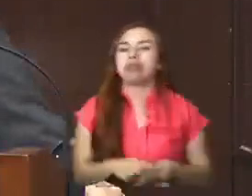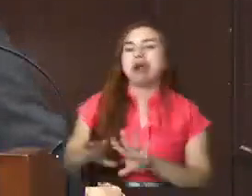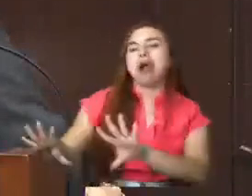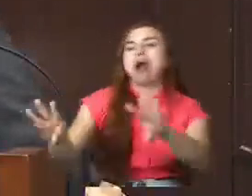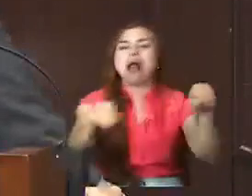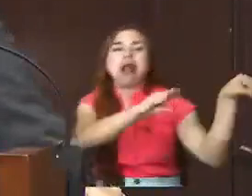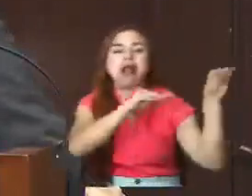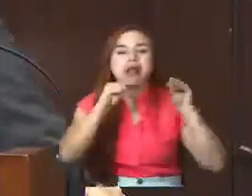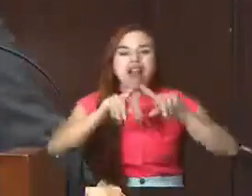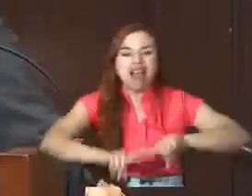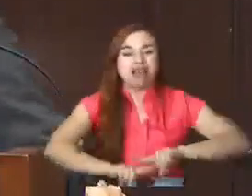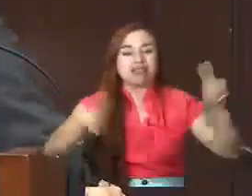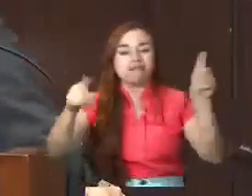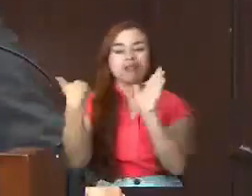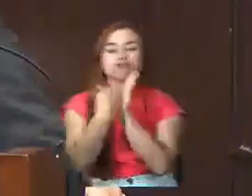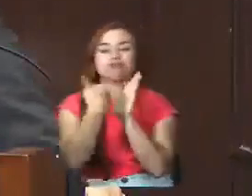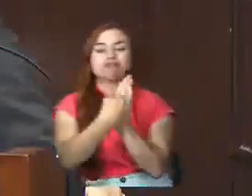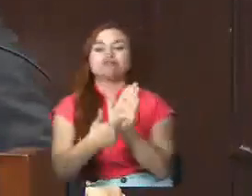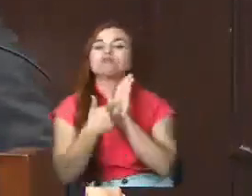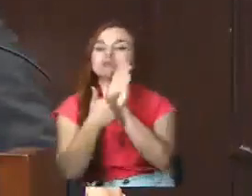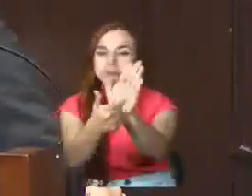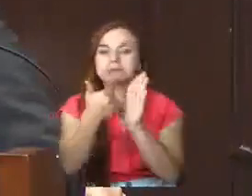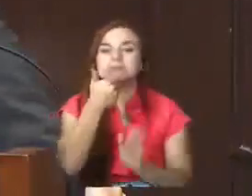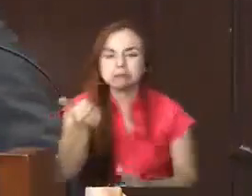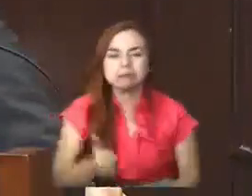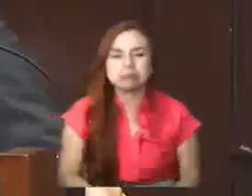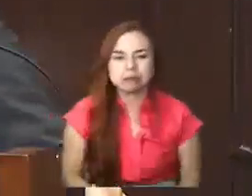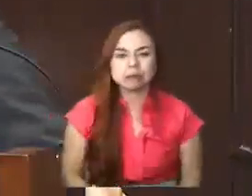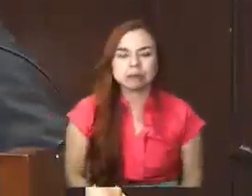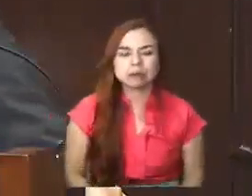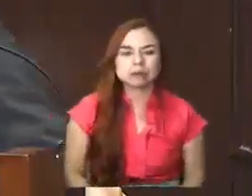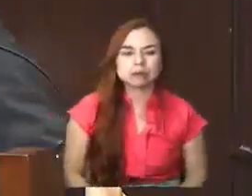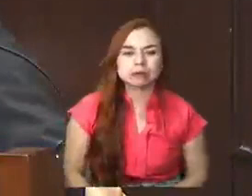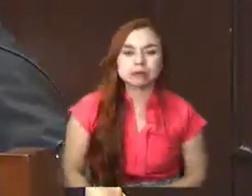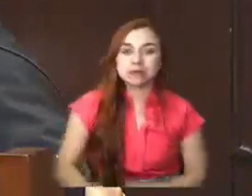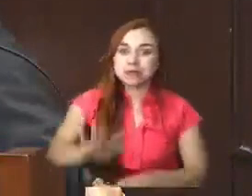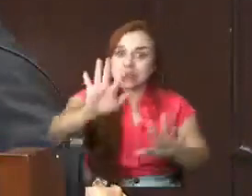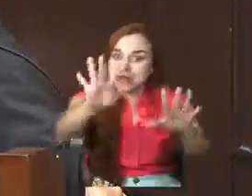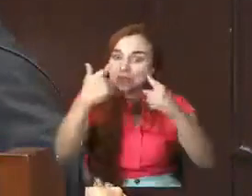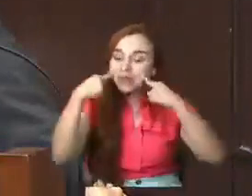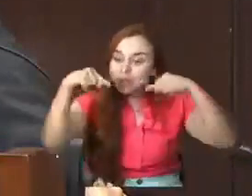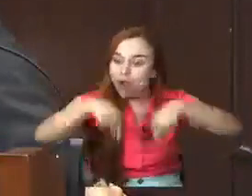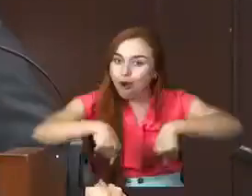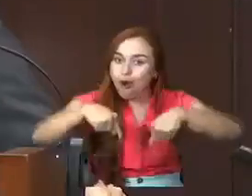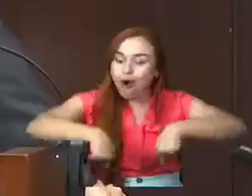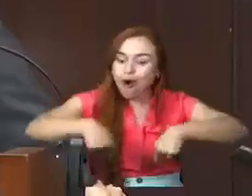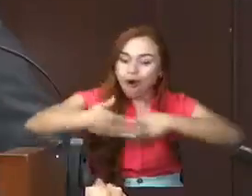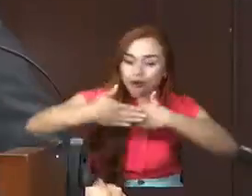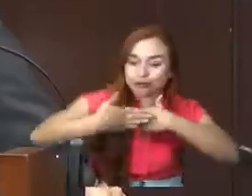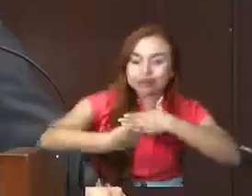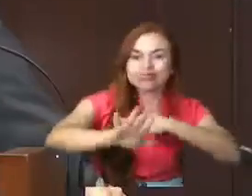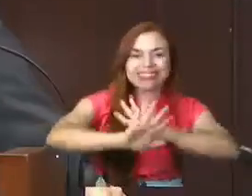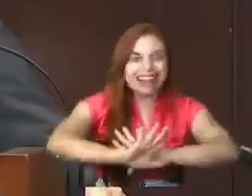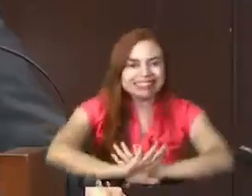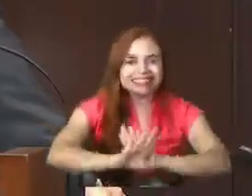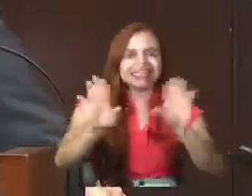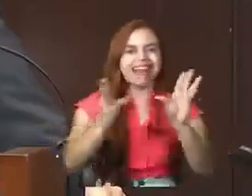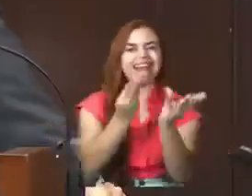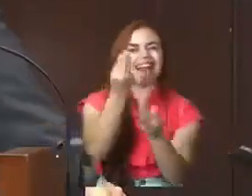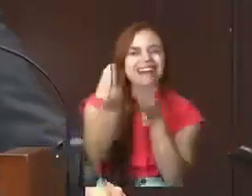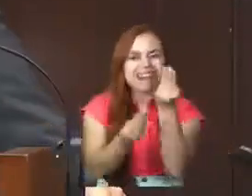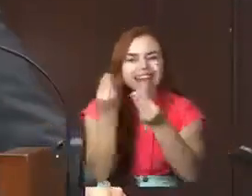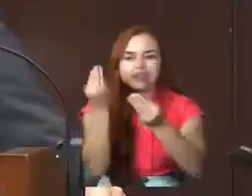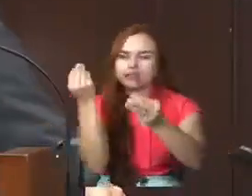Colegas y conciudadanos, hoy iniciamos un año de validación de los procesos